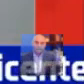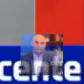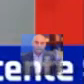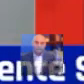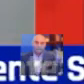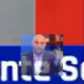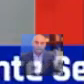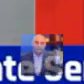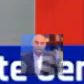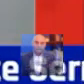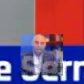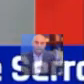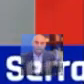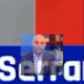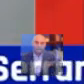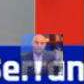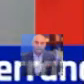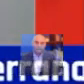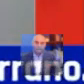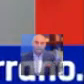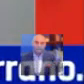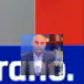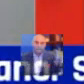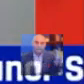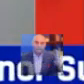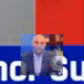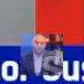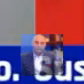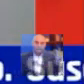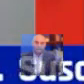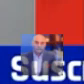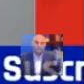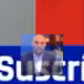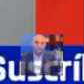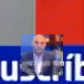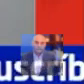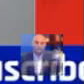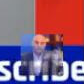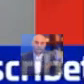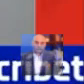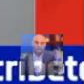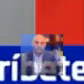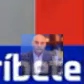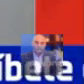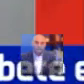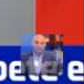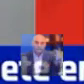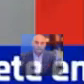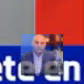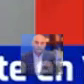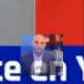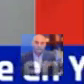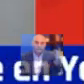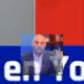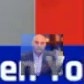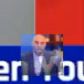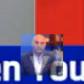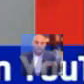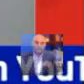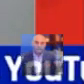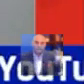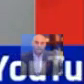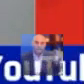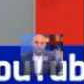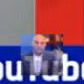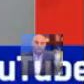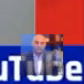hacerlo consumiendo cultura, defendiéndola, más allá de estas condecoraciones